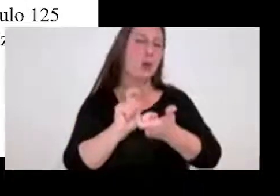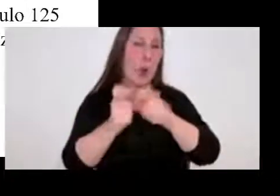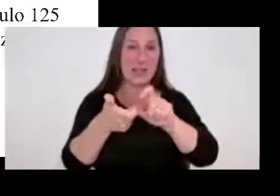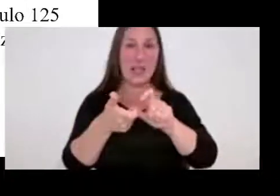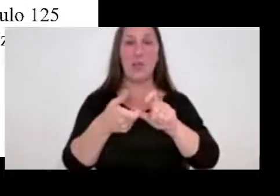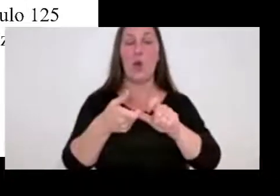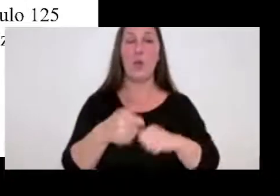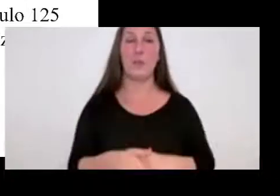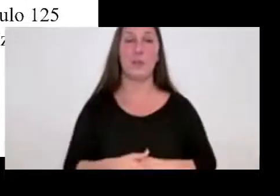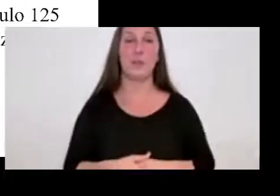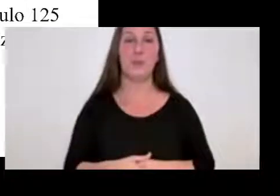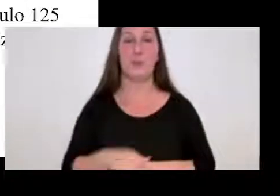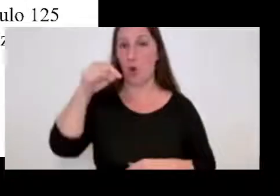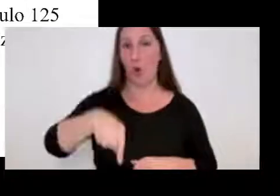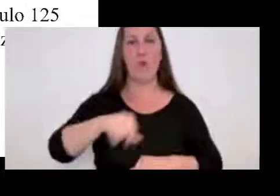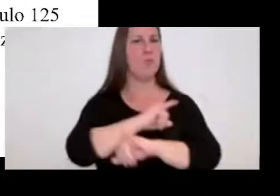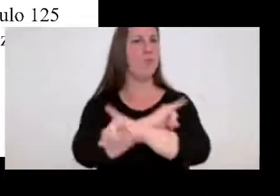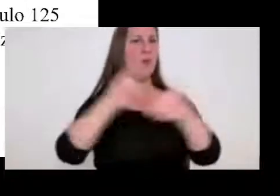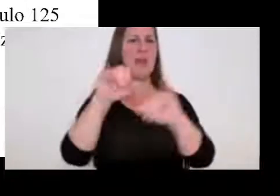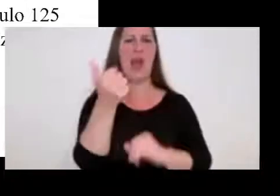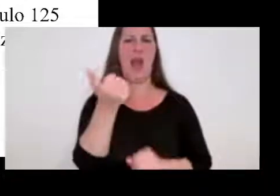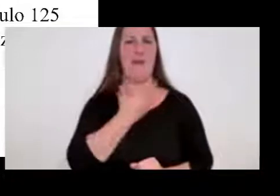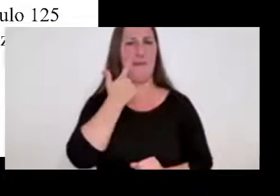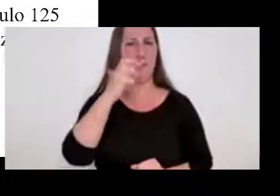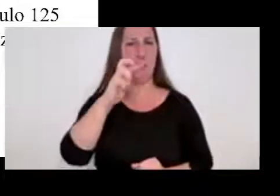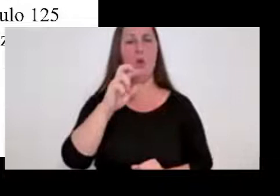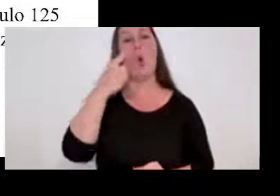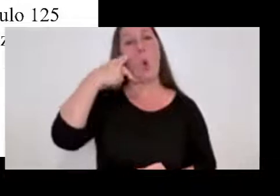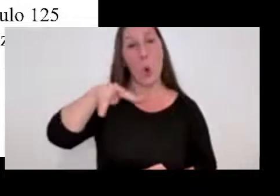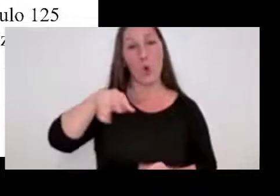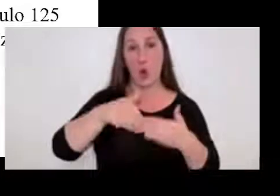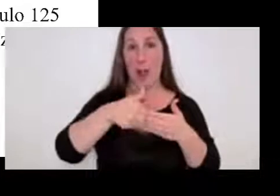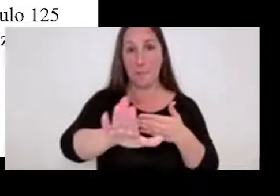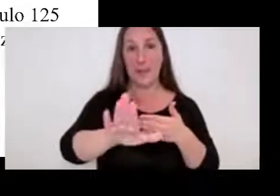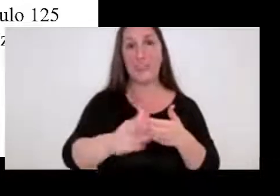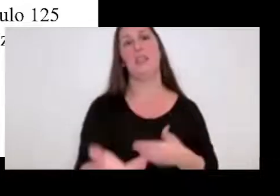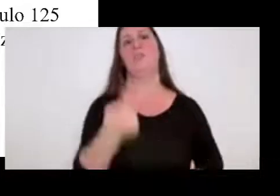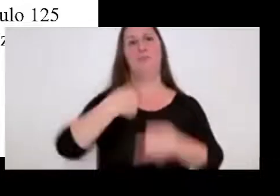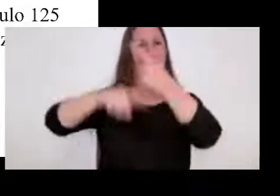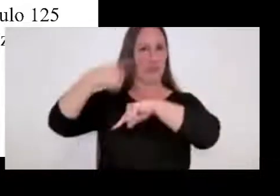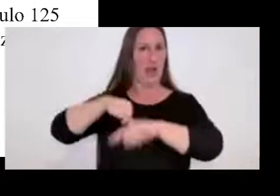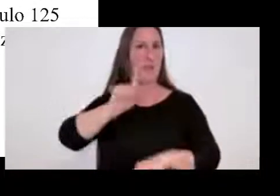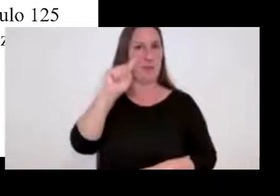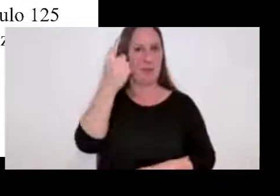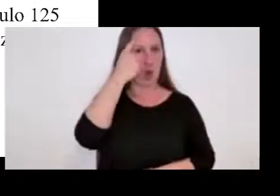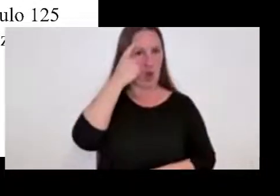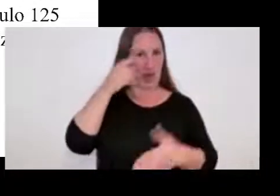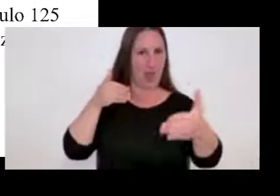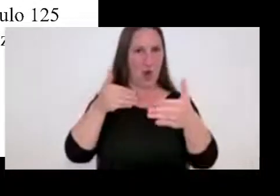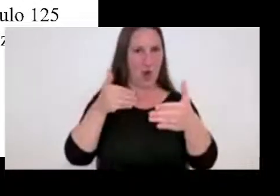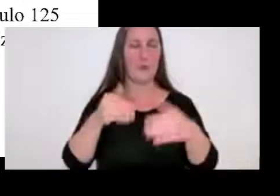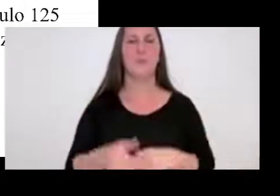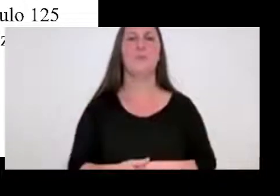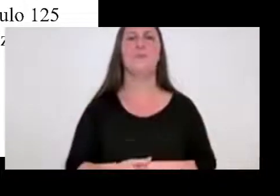la publica AFIP a partir de junio, retroactivamente al 1 de enero, con lo cual considera como